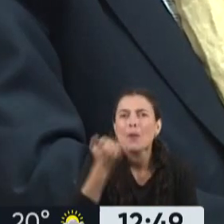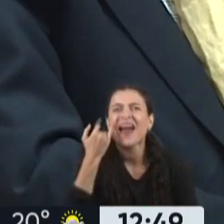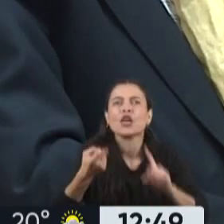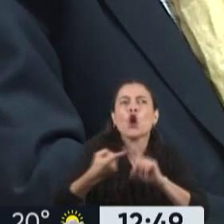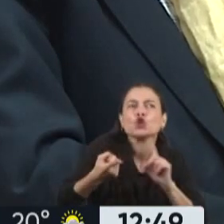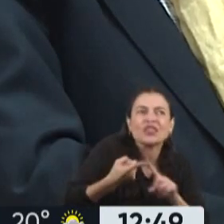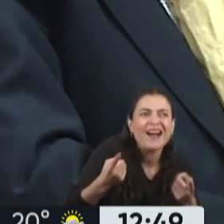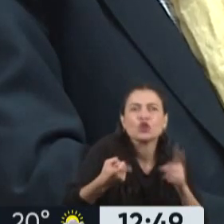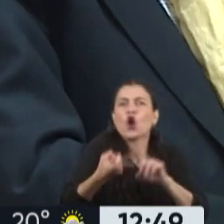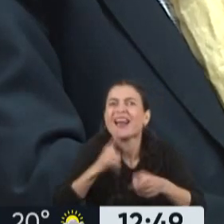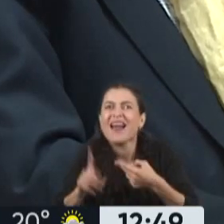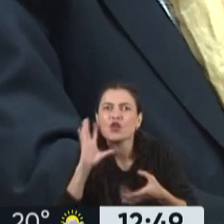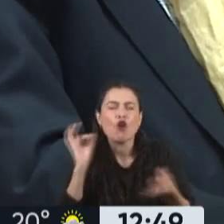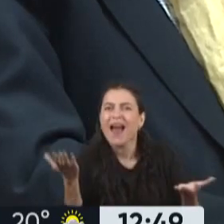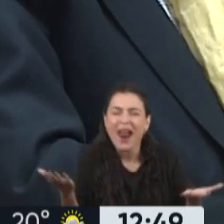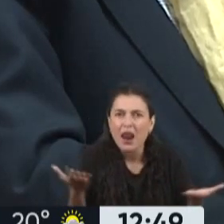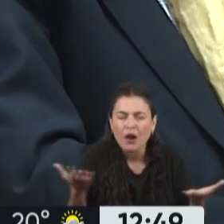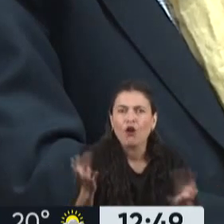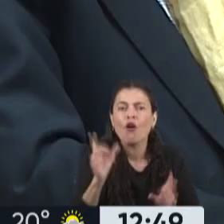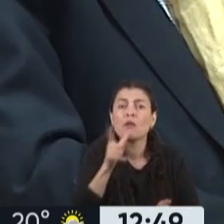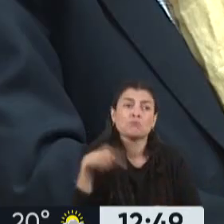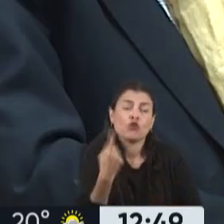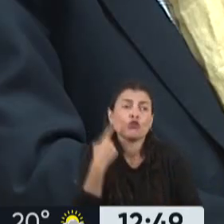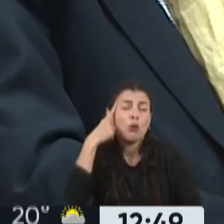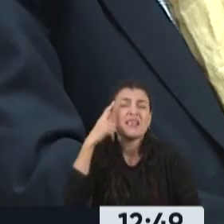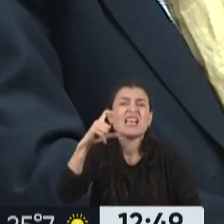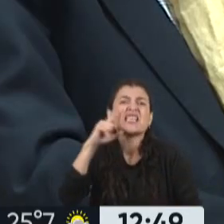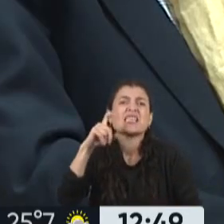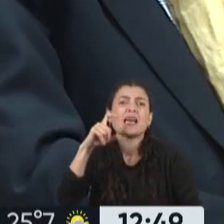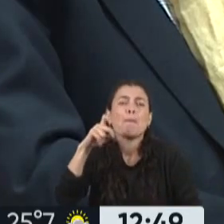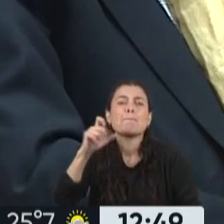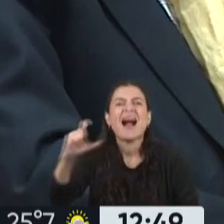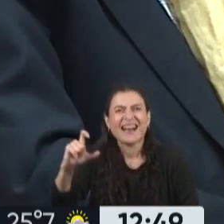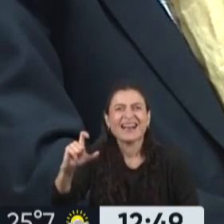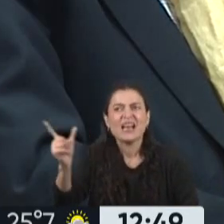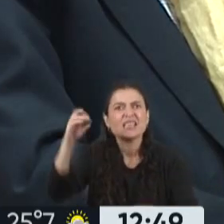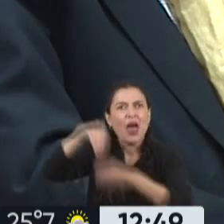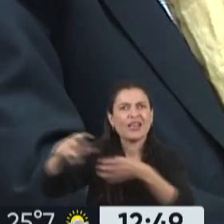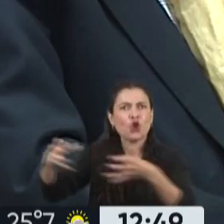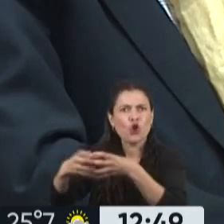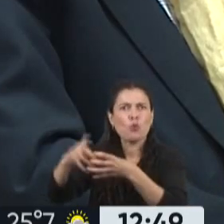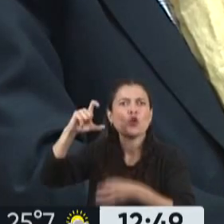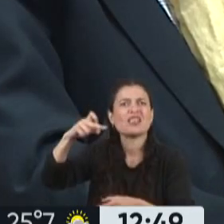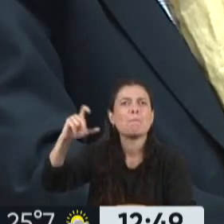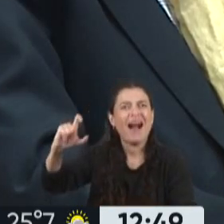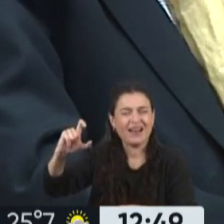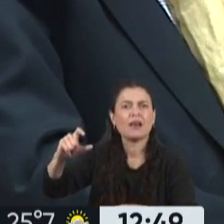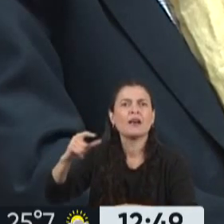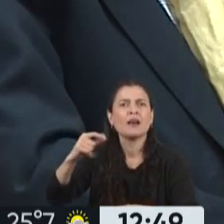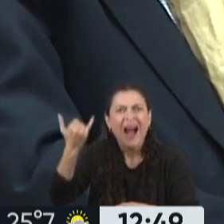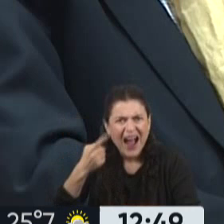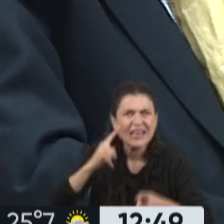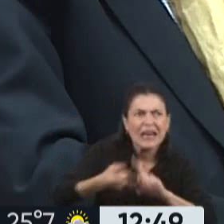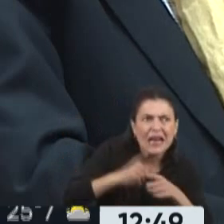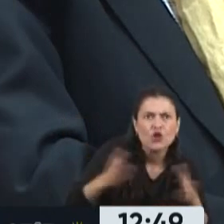vínculo. Tenemos, digamos, información de que pertenece a la CIPAC o estuvo en las reuniones de la CIPAC. ¿Qué relación tienen por ahí con el presidente, con